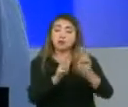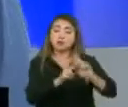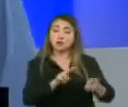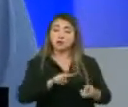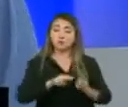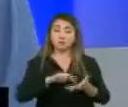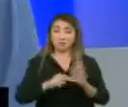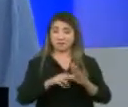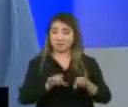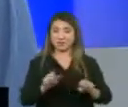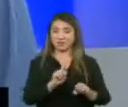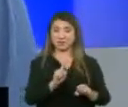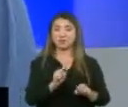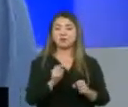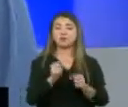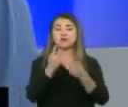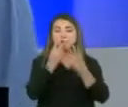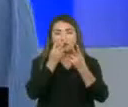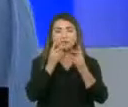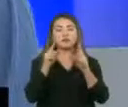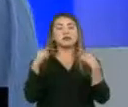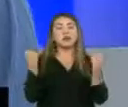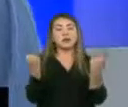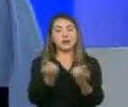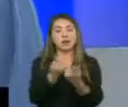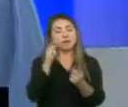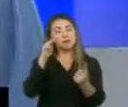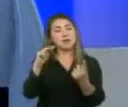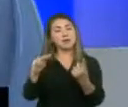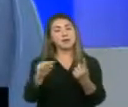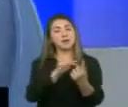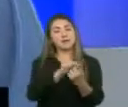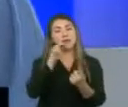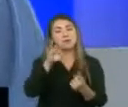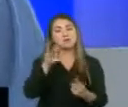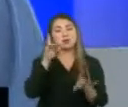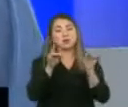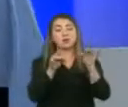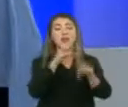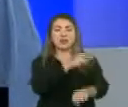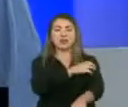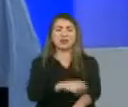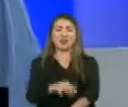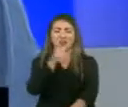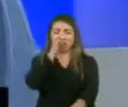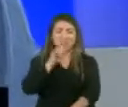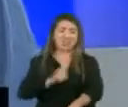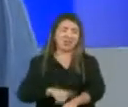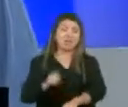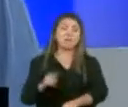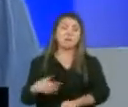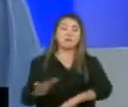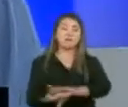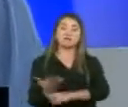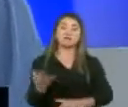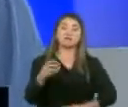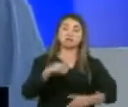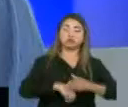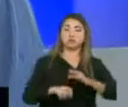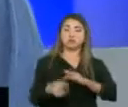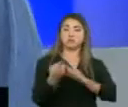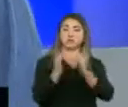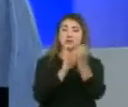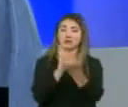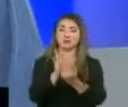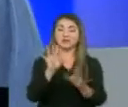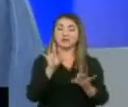problema. Aquí se requiere una visión global, se requiere perspectiva, se requiere darse cuenta que la región hace mucho tiempo que estamos pidiendo ser incorporados dentro de la primera línea de